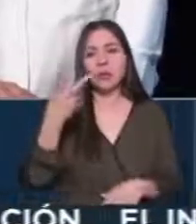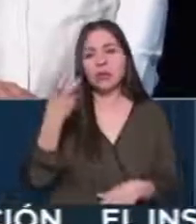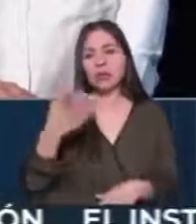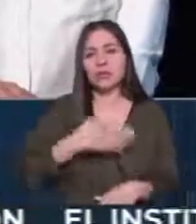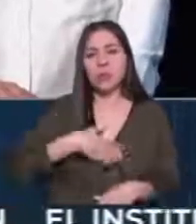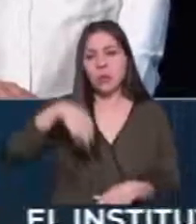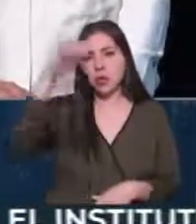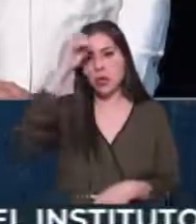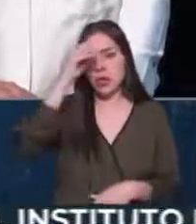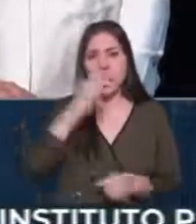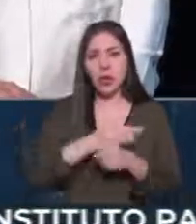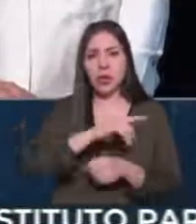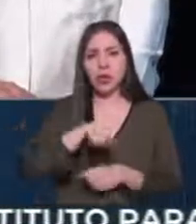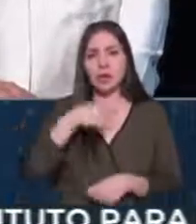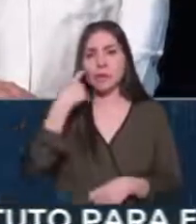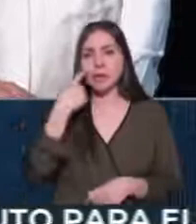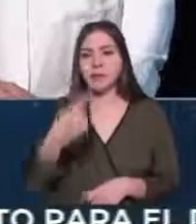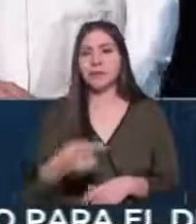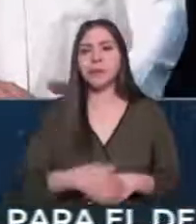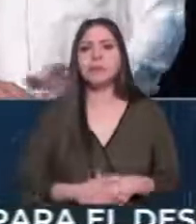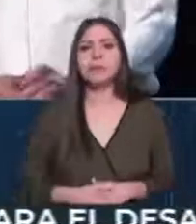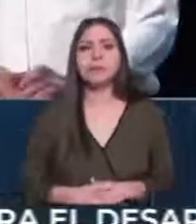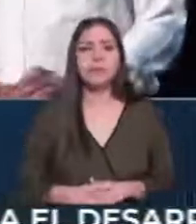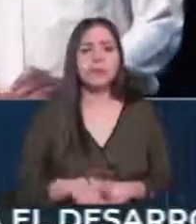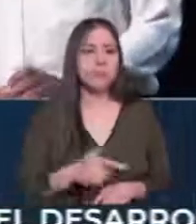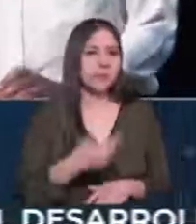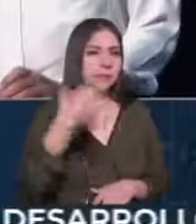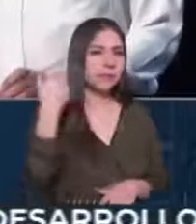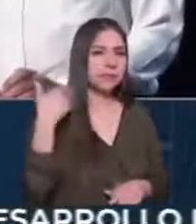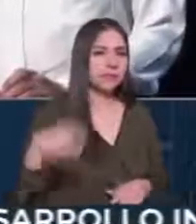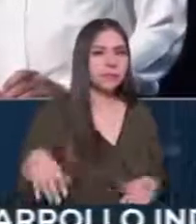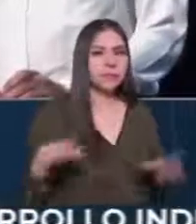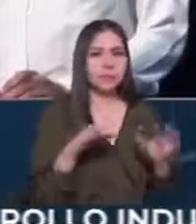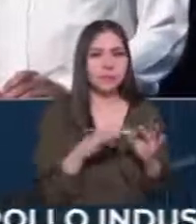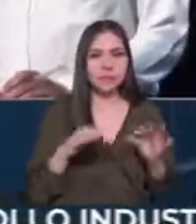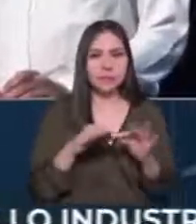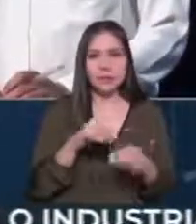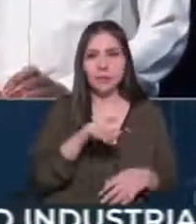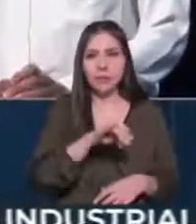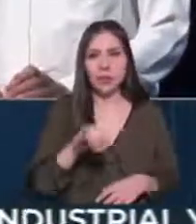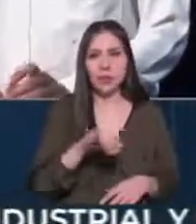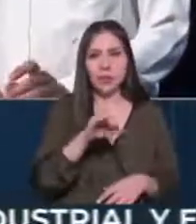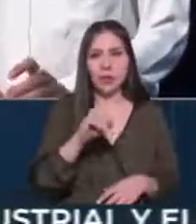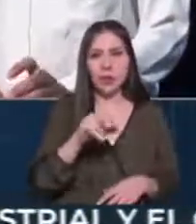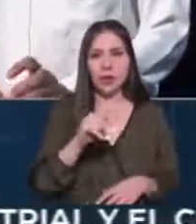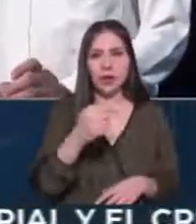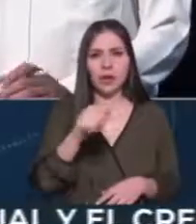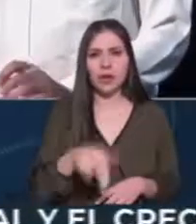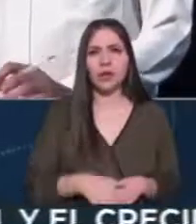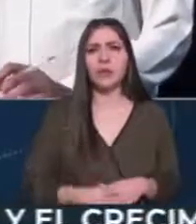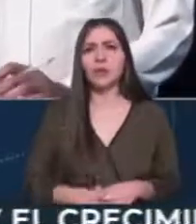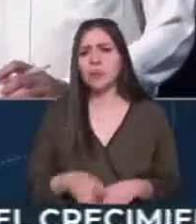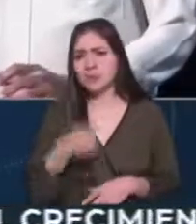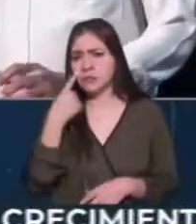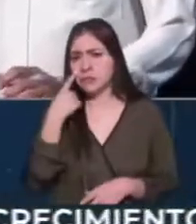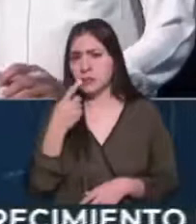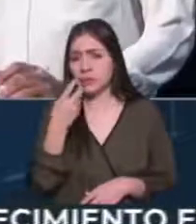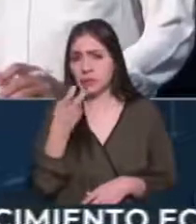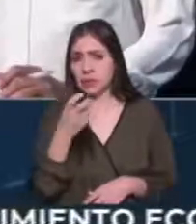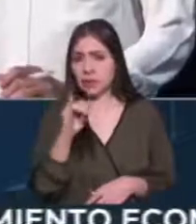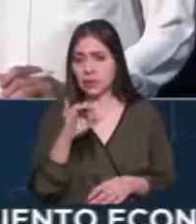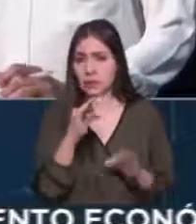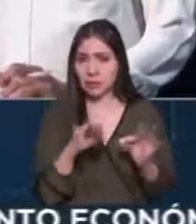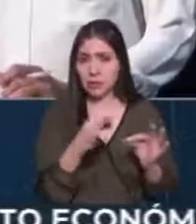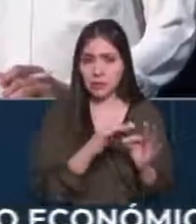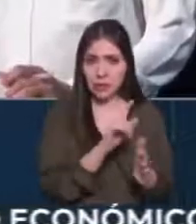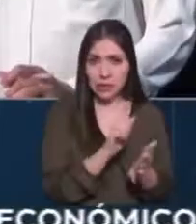que estamos viendo en estos momentos. Lo que decías hace unos momentos, Jonathan, justo, ¿Cómo ves, legal, ilegal, esto que están